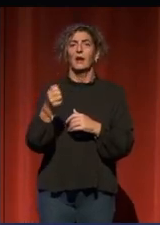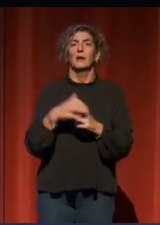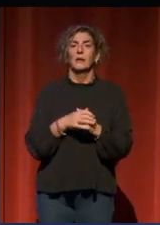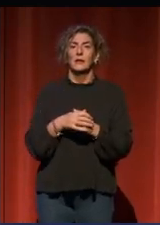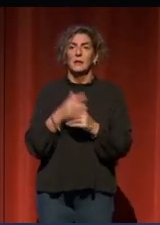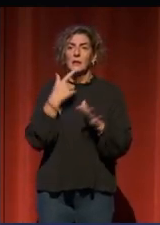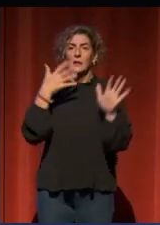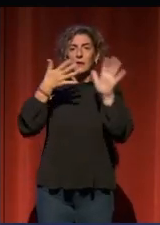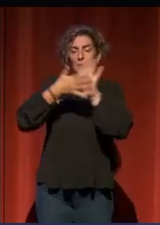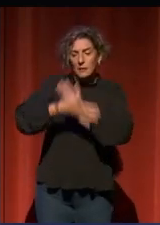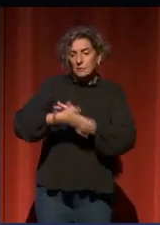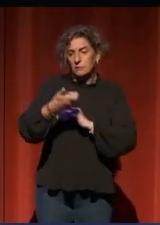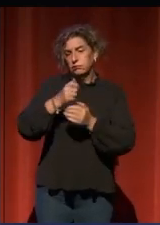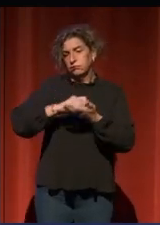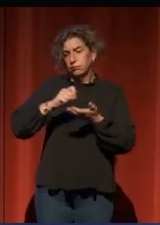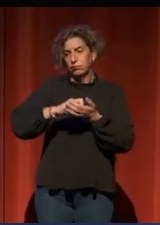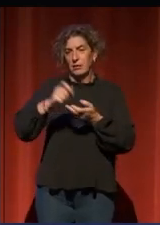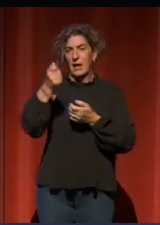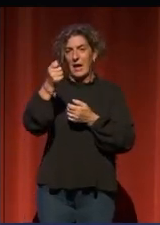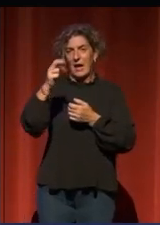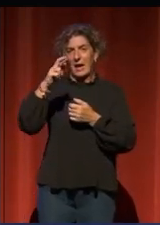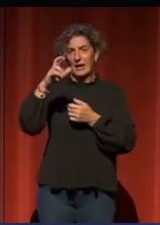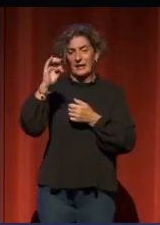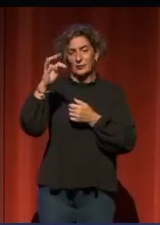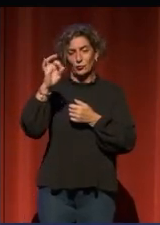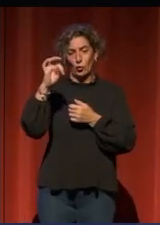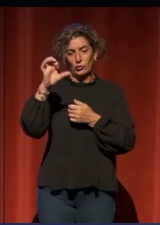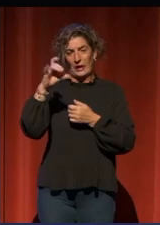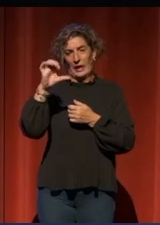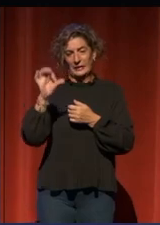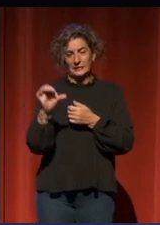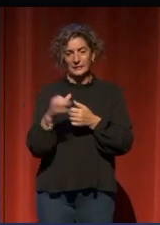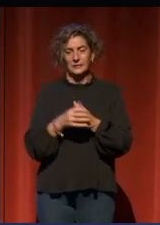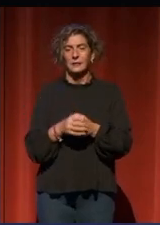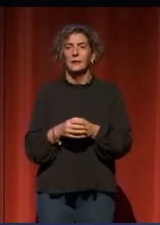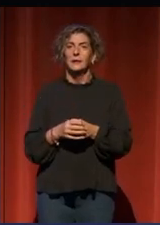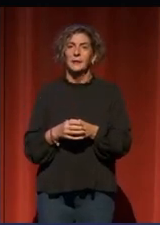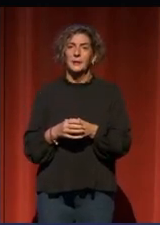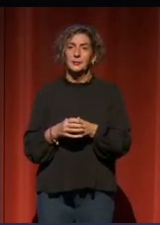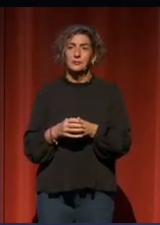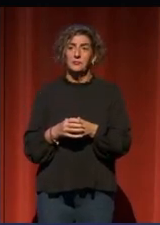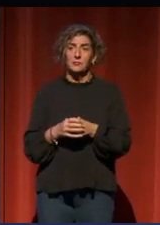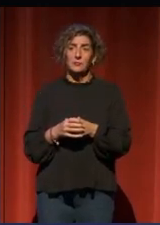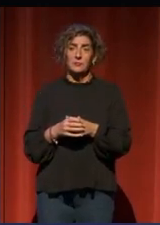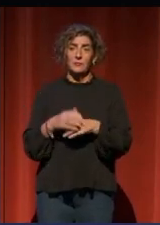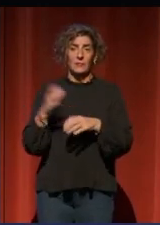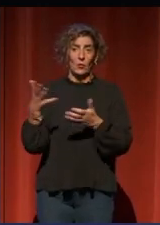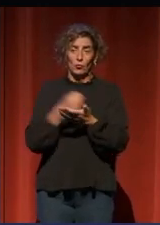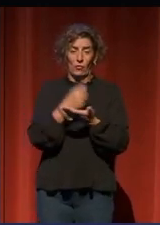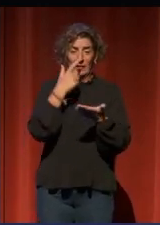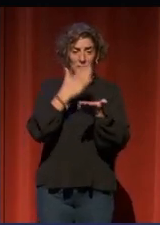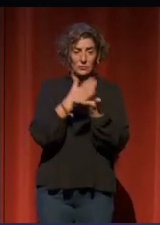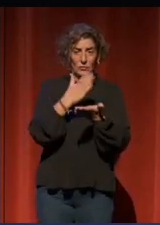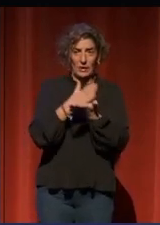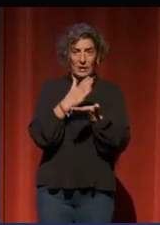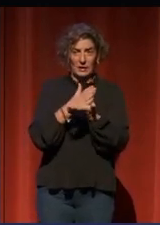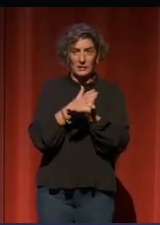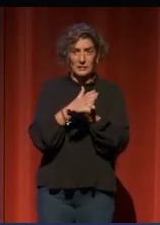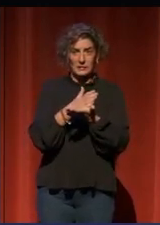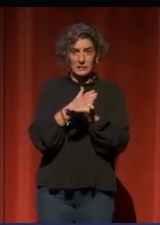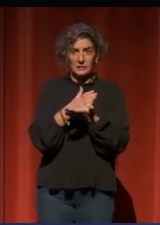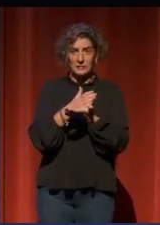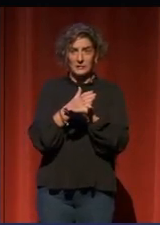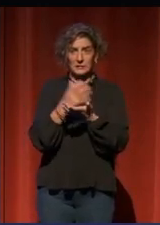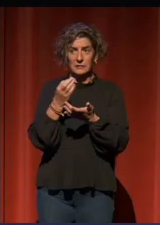de Aristóteles que Aristóteles guardaba para sus clases que fueron reelaborados